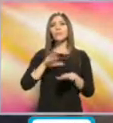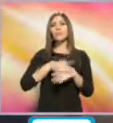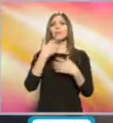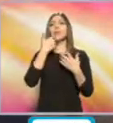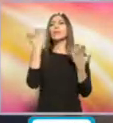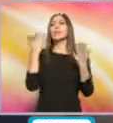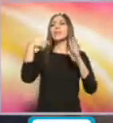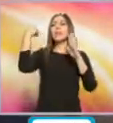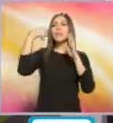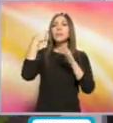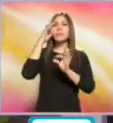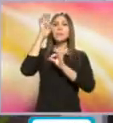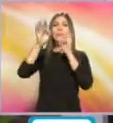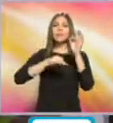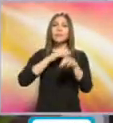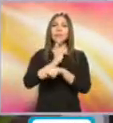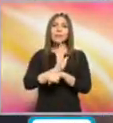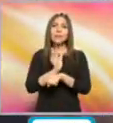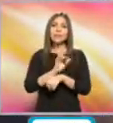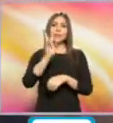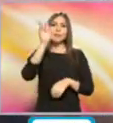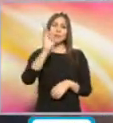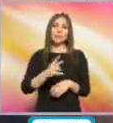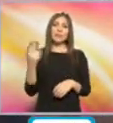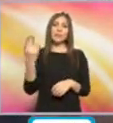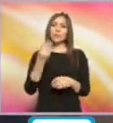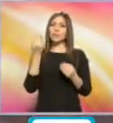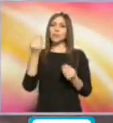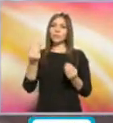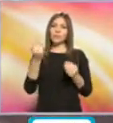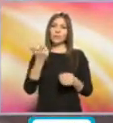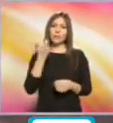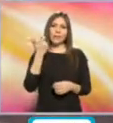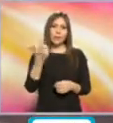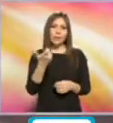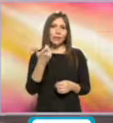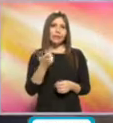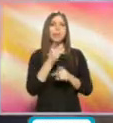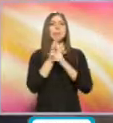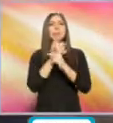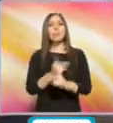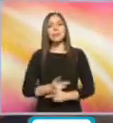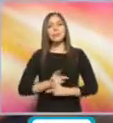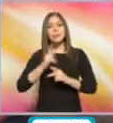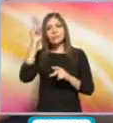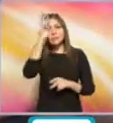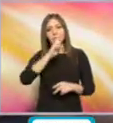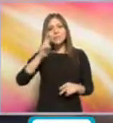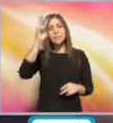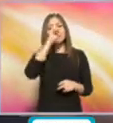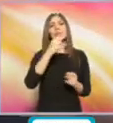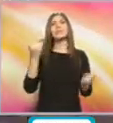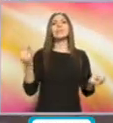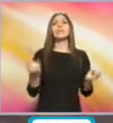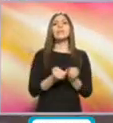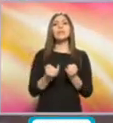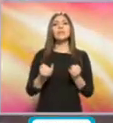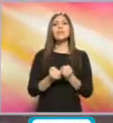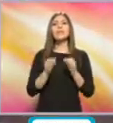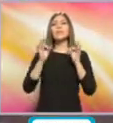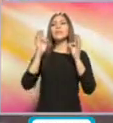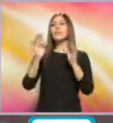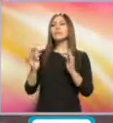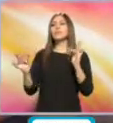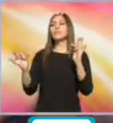película, hacer una película, pues requiere, sí, de mucho dinero, sí, de paciencia, sí, y también, por supuesto, de los canales